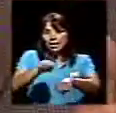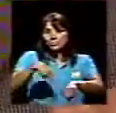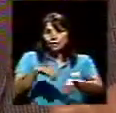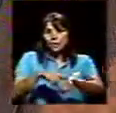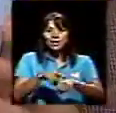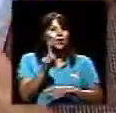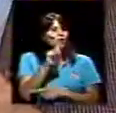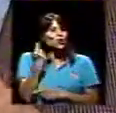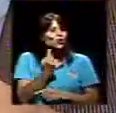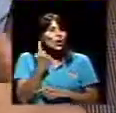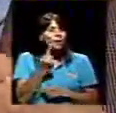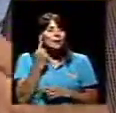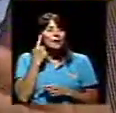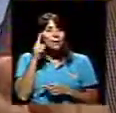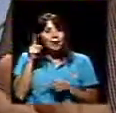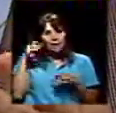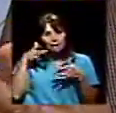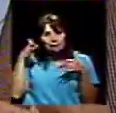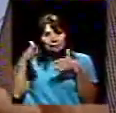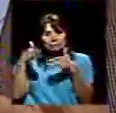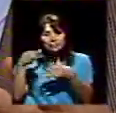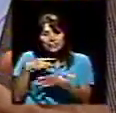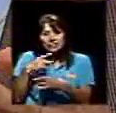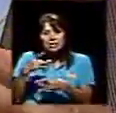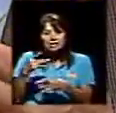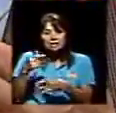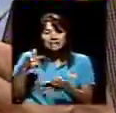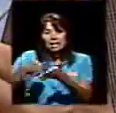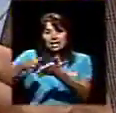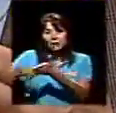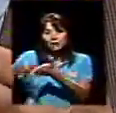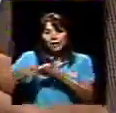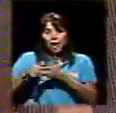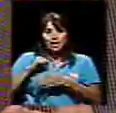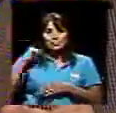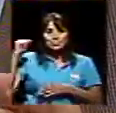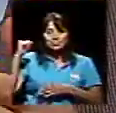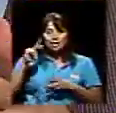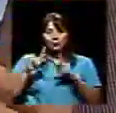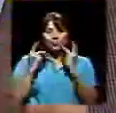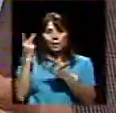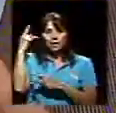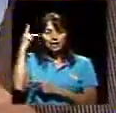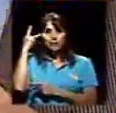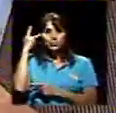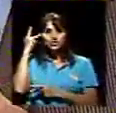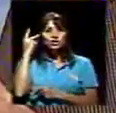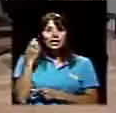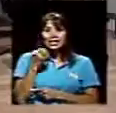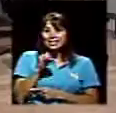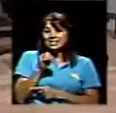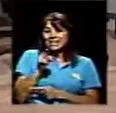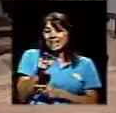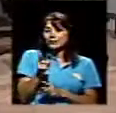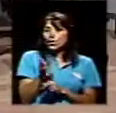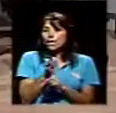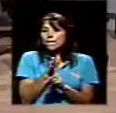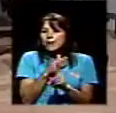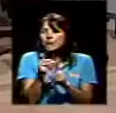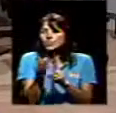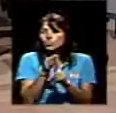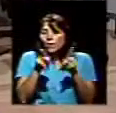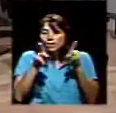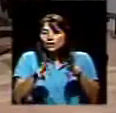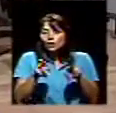intereses electorales de los partidos, si eso de alguna forma persuade a quienes integren la próxima Asamblea Legislativa, eso va a